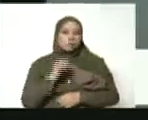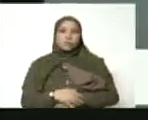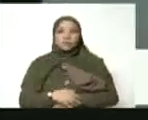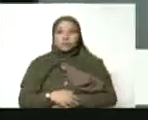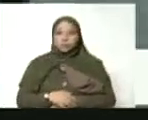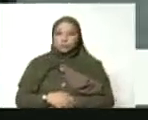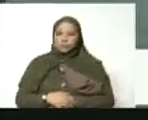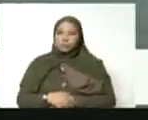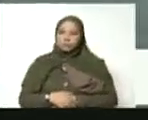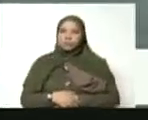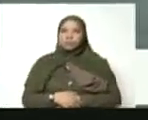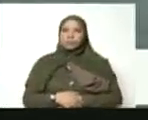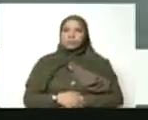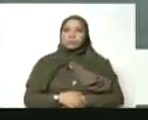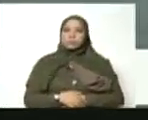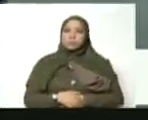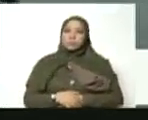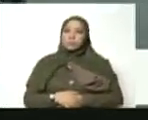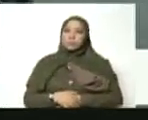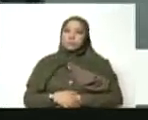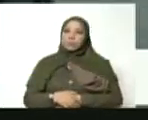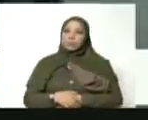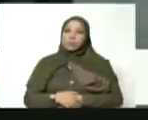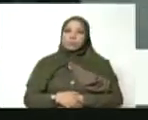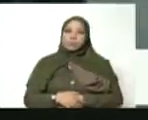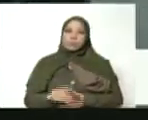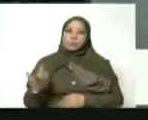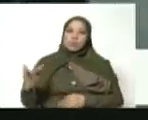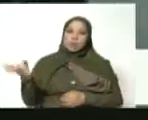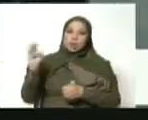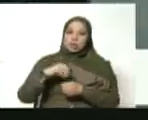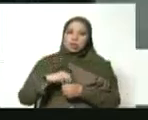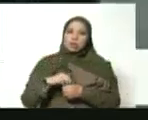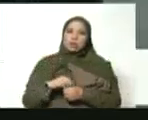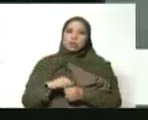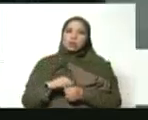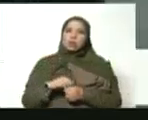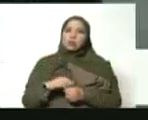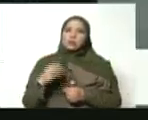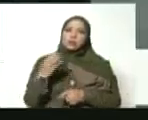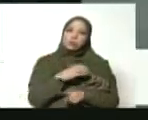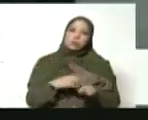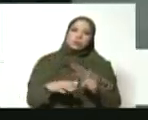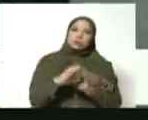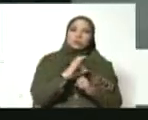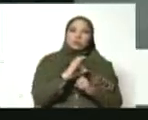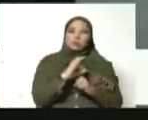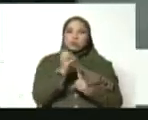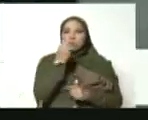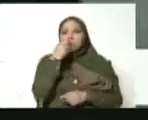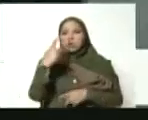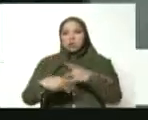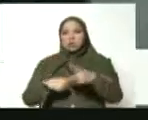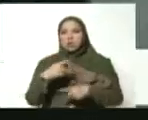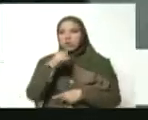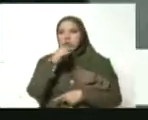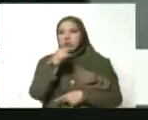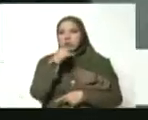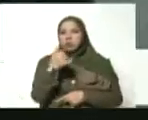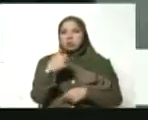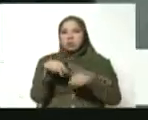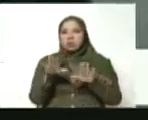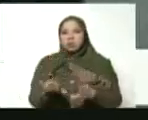una de sus fundadoras. De modo pues que la integración cultural es muy promisoria.